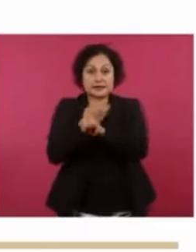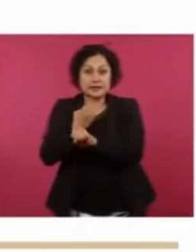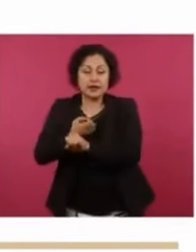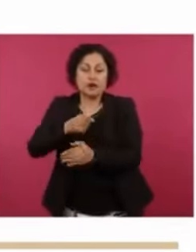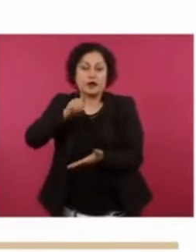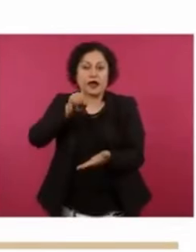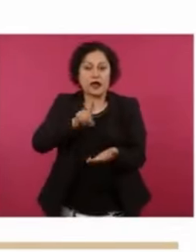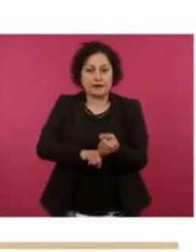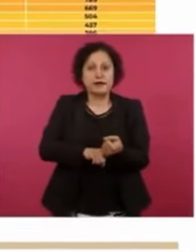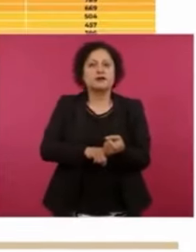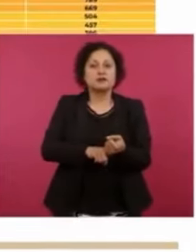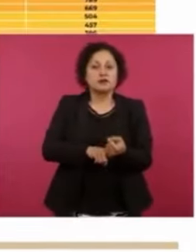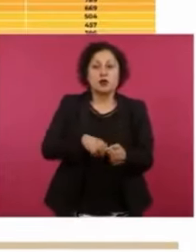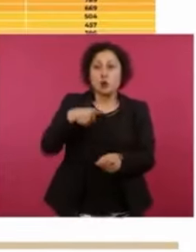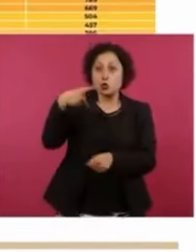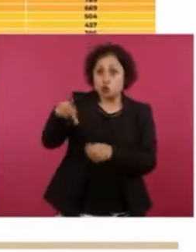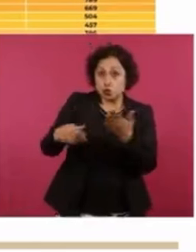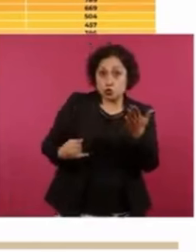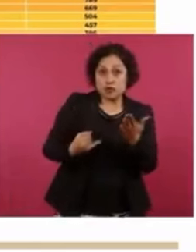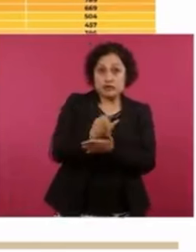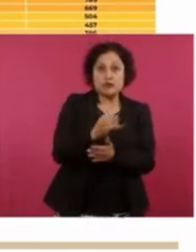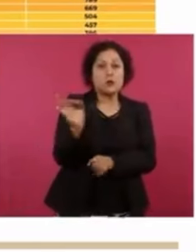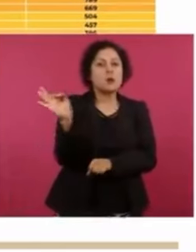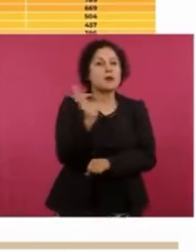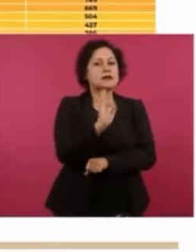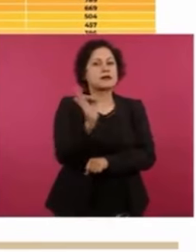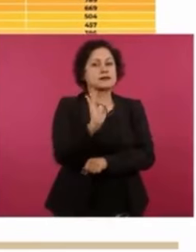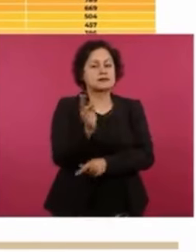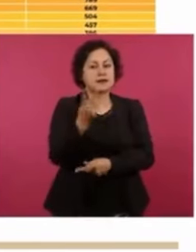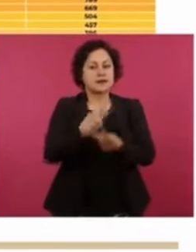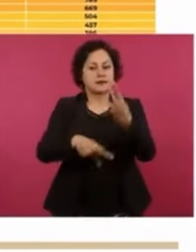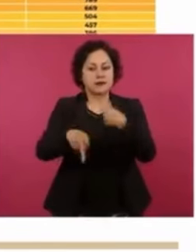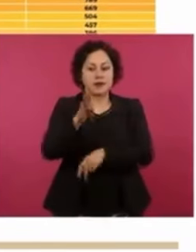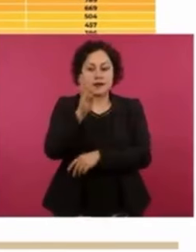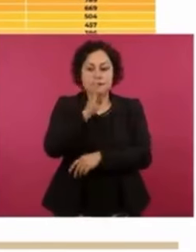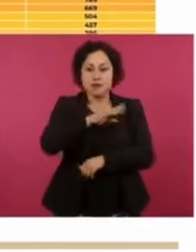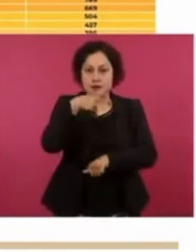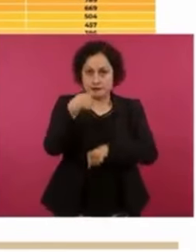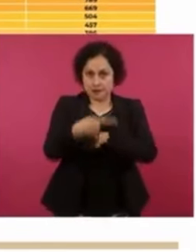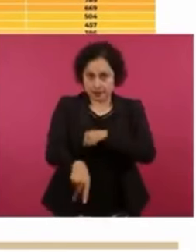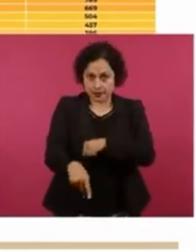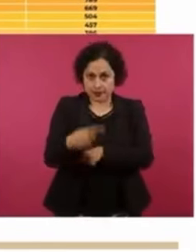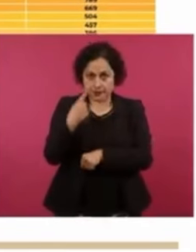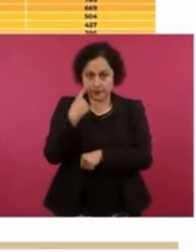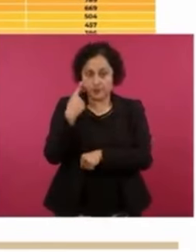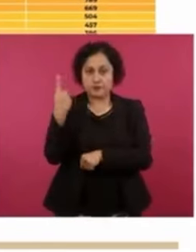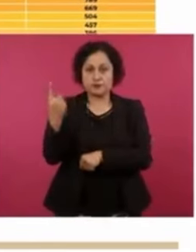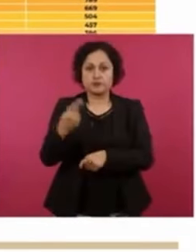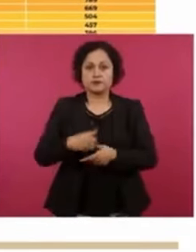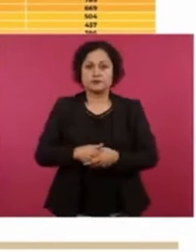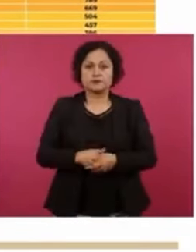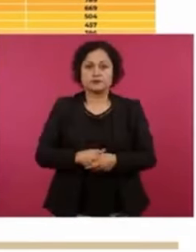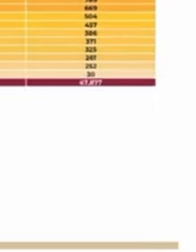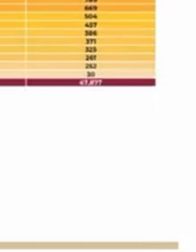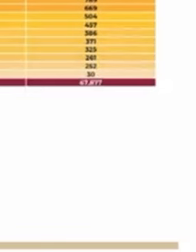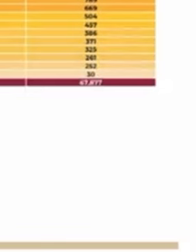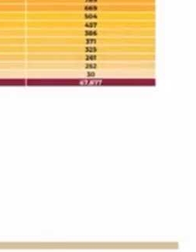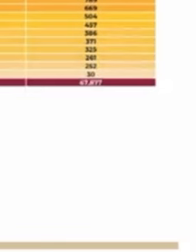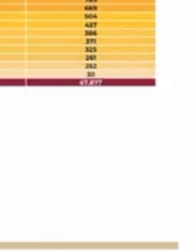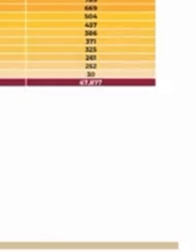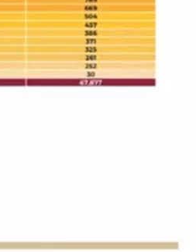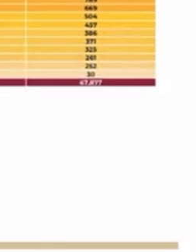afectados por esta por esta decisión destaca el estado de México donde hay